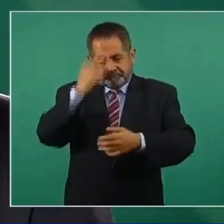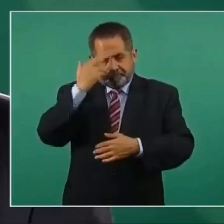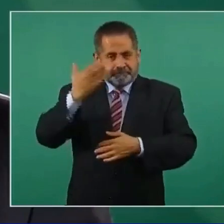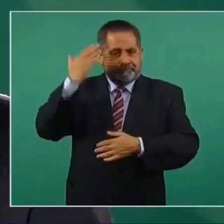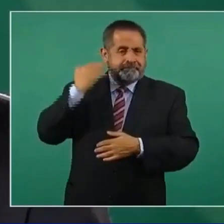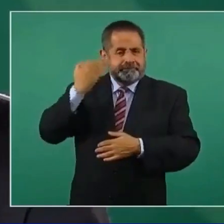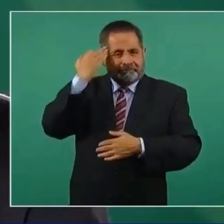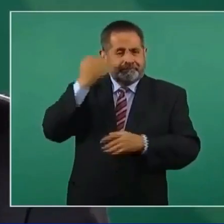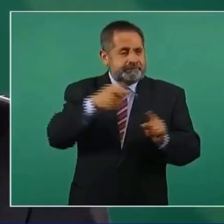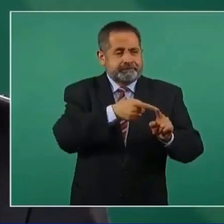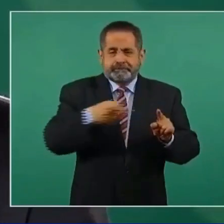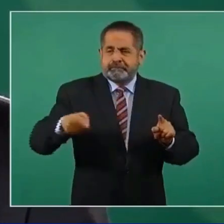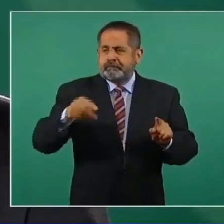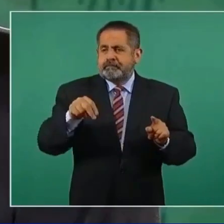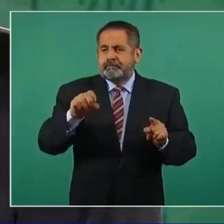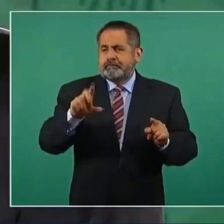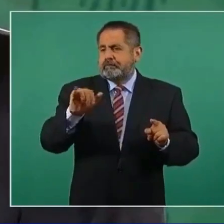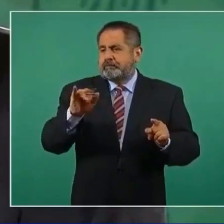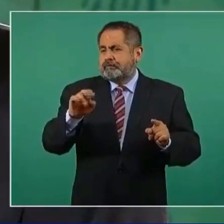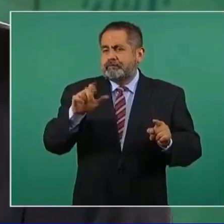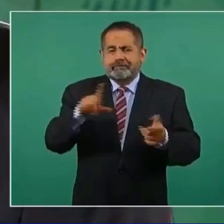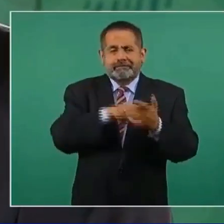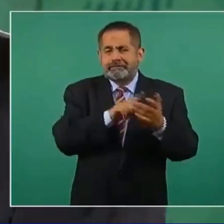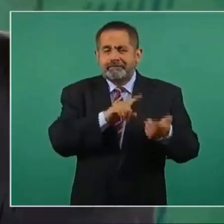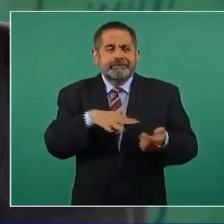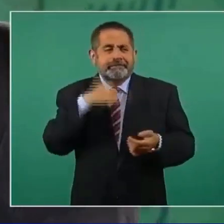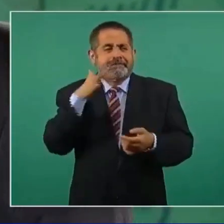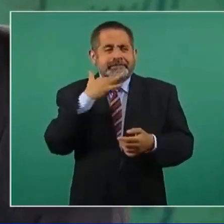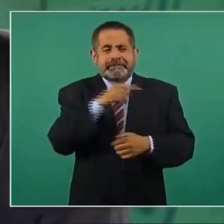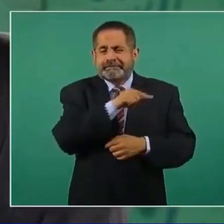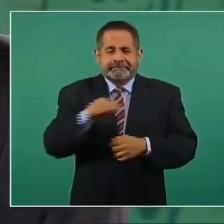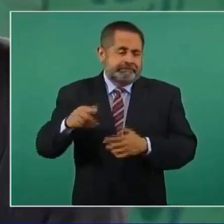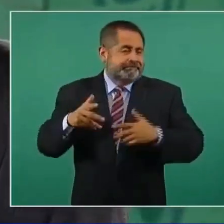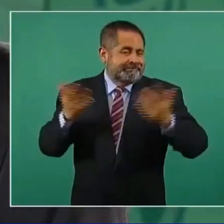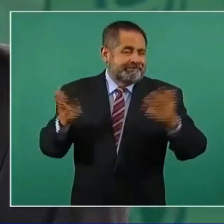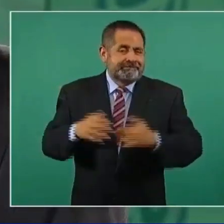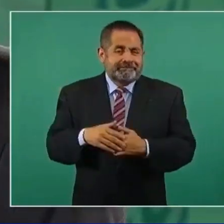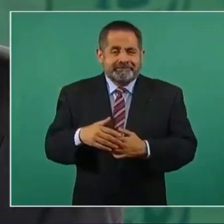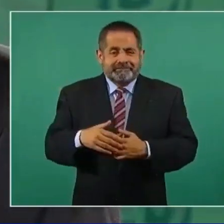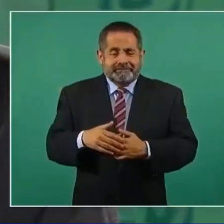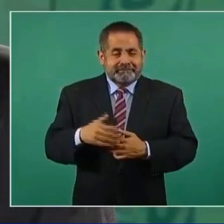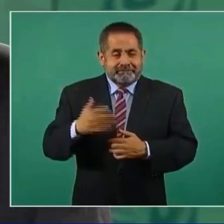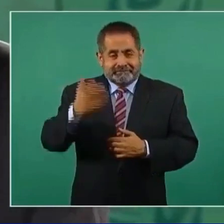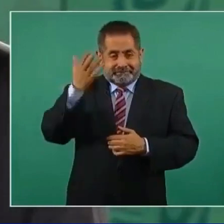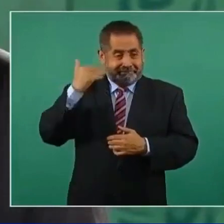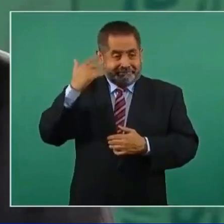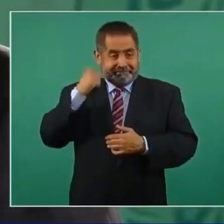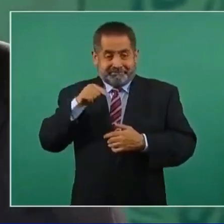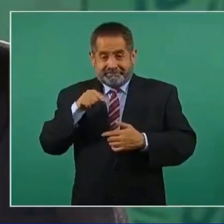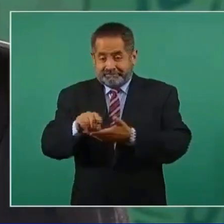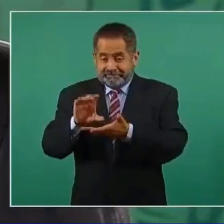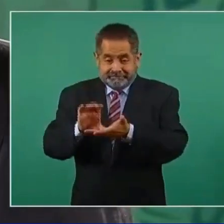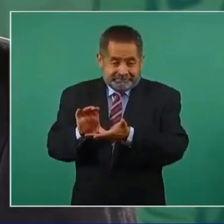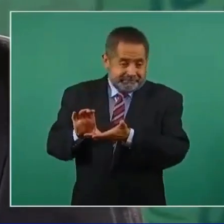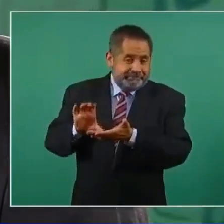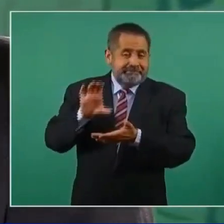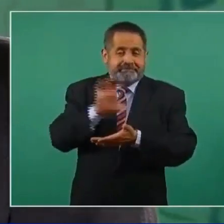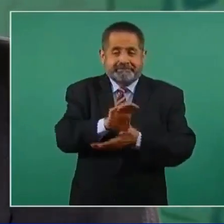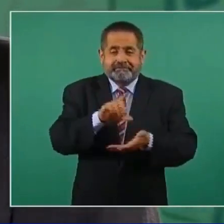imperó durante el periodo neoliberal, toda la inversión se destinaba